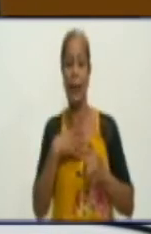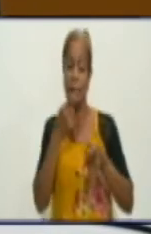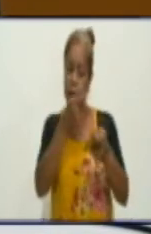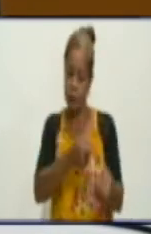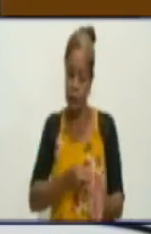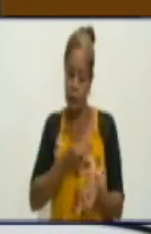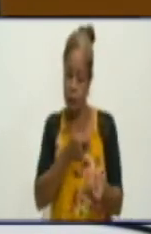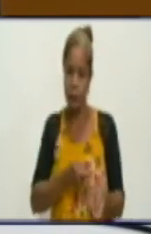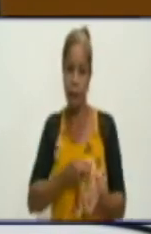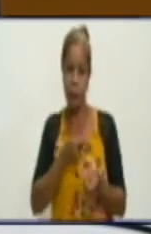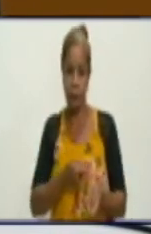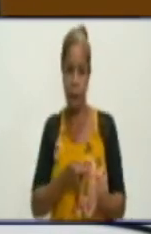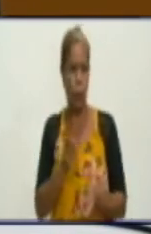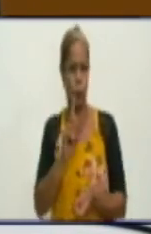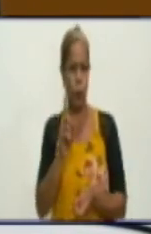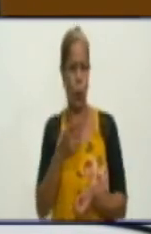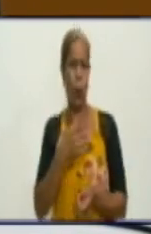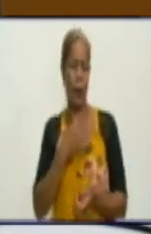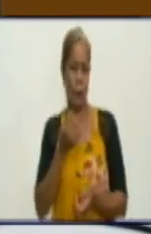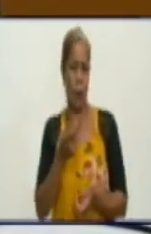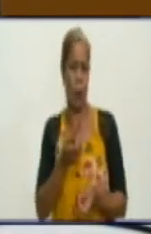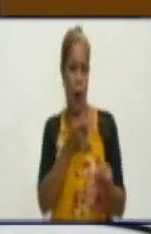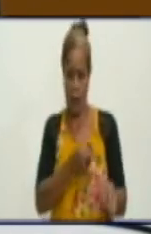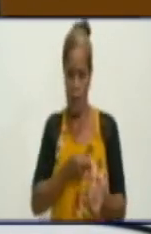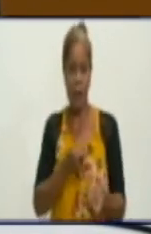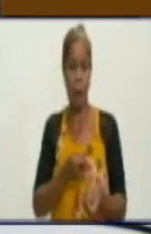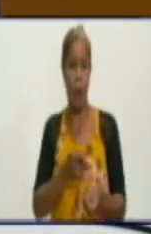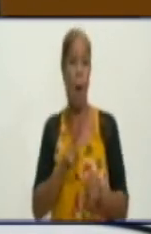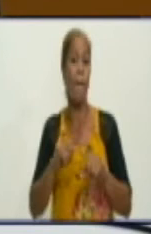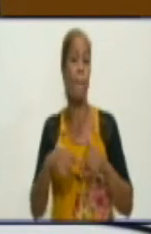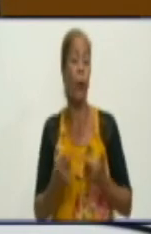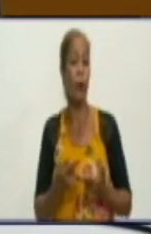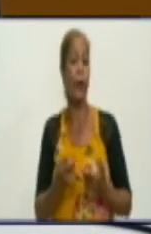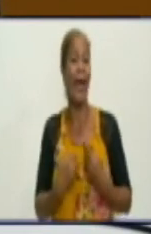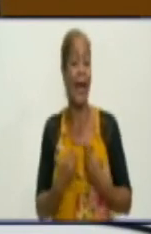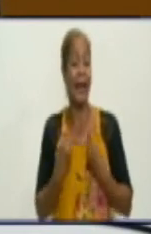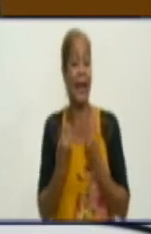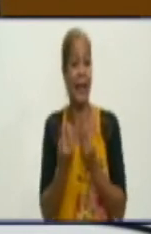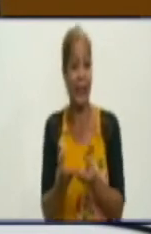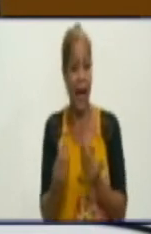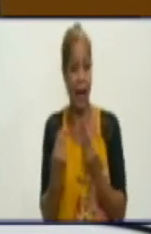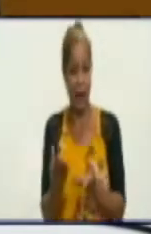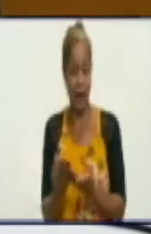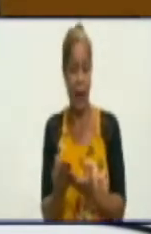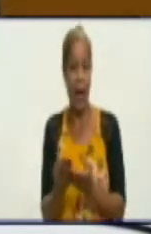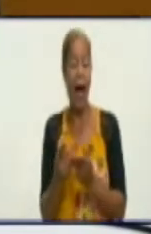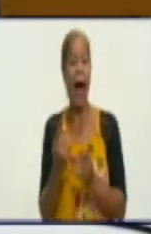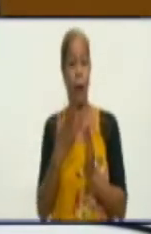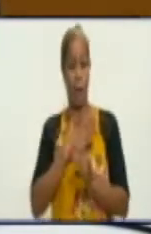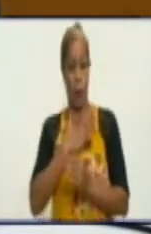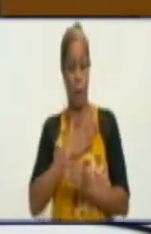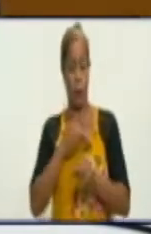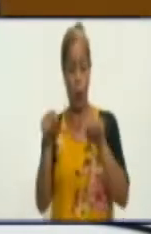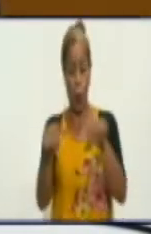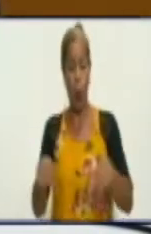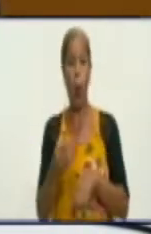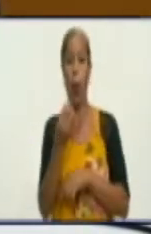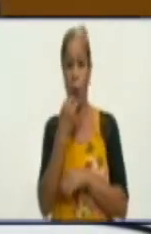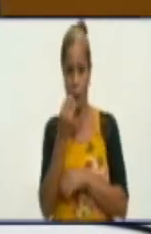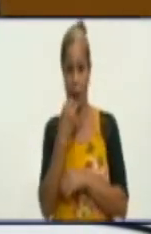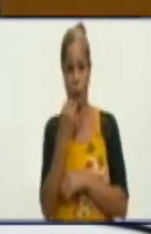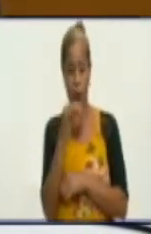autoconsumo, no por formalismo, sino realmente porque aportan a los propios comedores e incluso a los propios